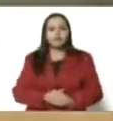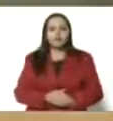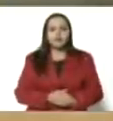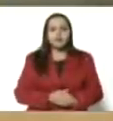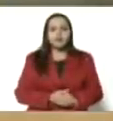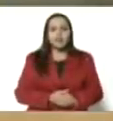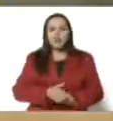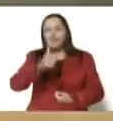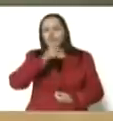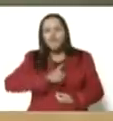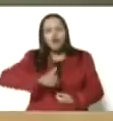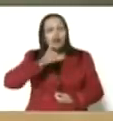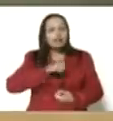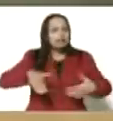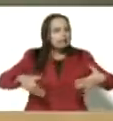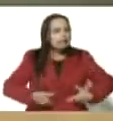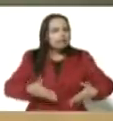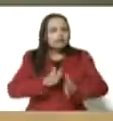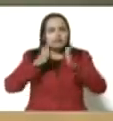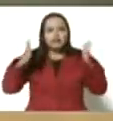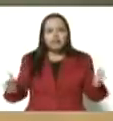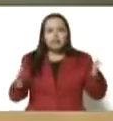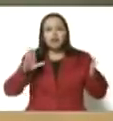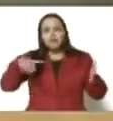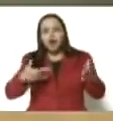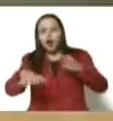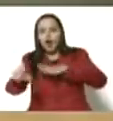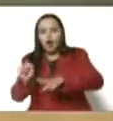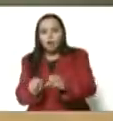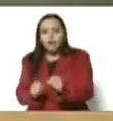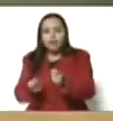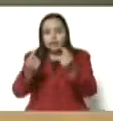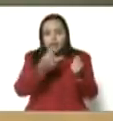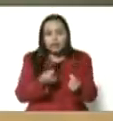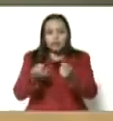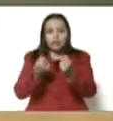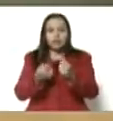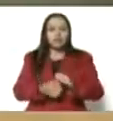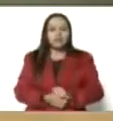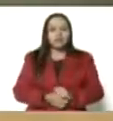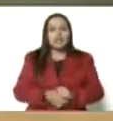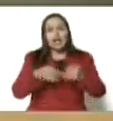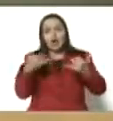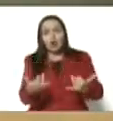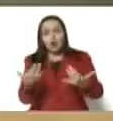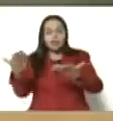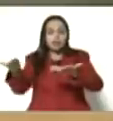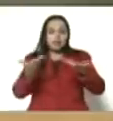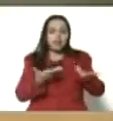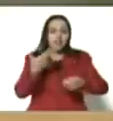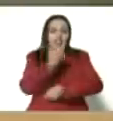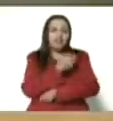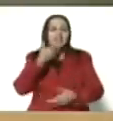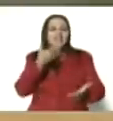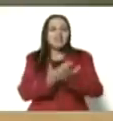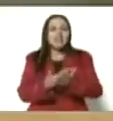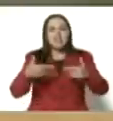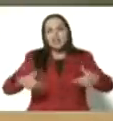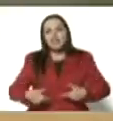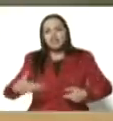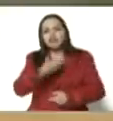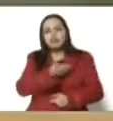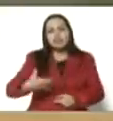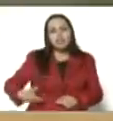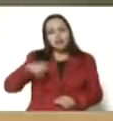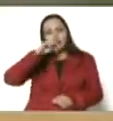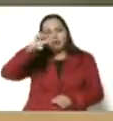sacrificio inmenso, los esfuerzos para contar con recursos, y aquí están llegando las vacunas gracias a los esfuerzos del gobierno del presidente